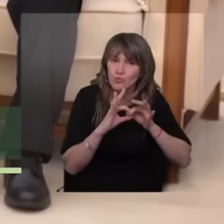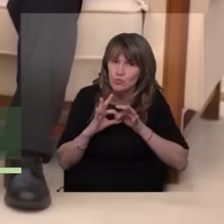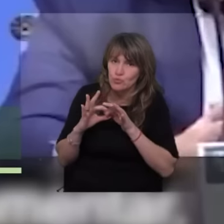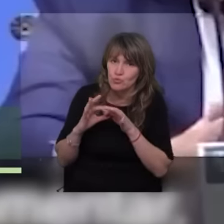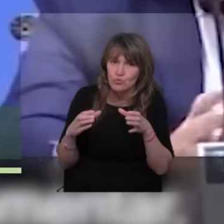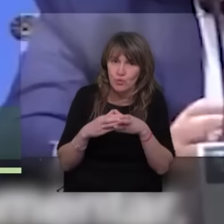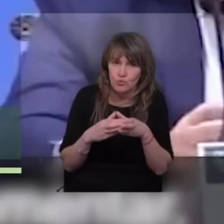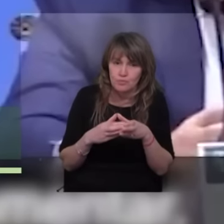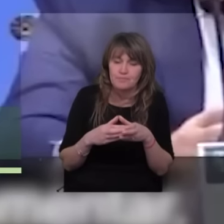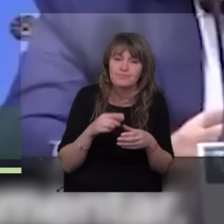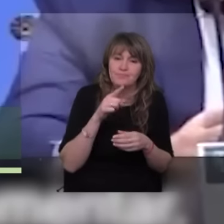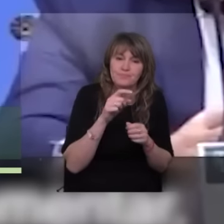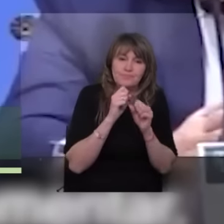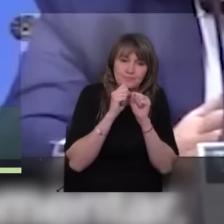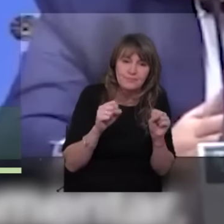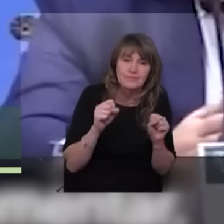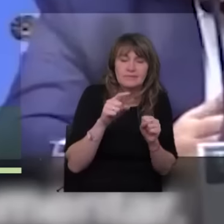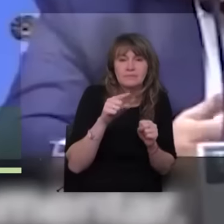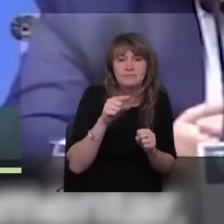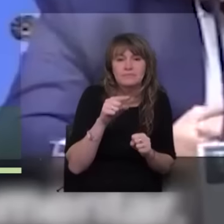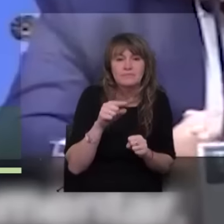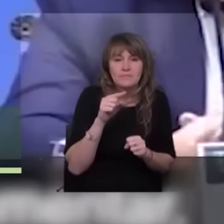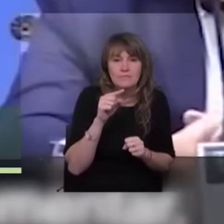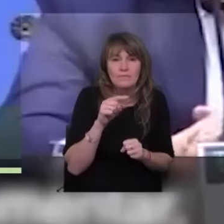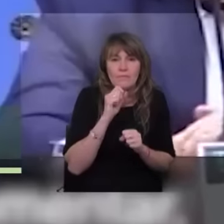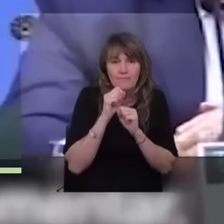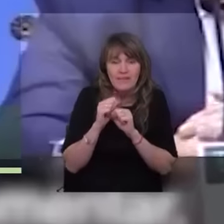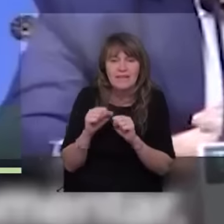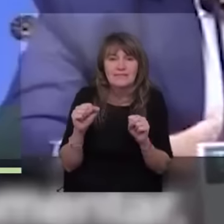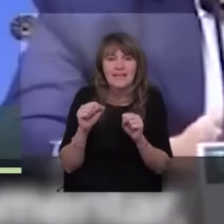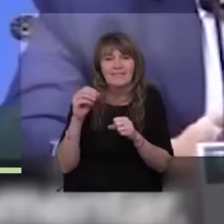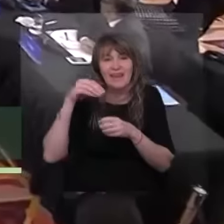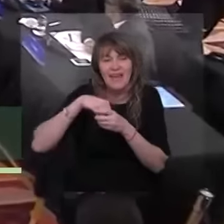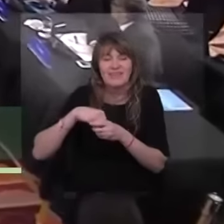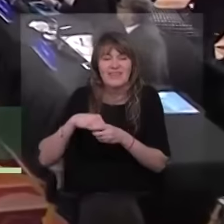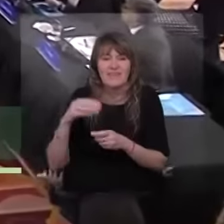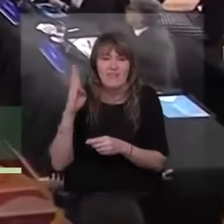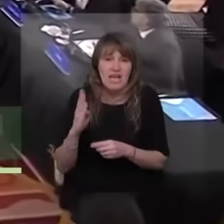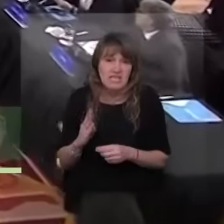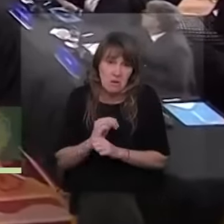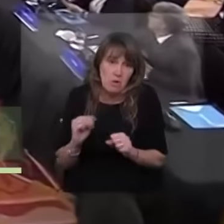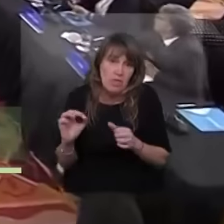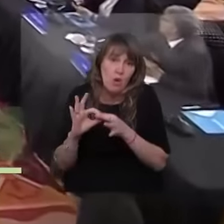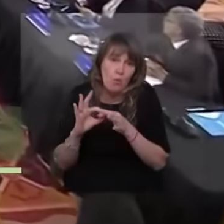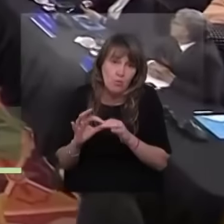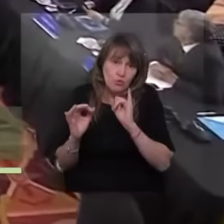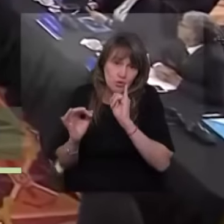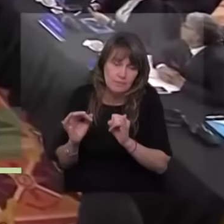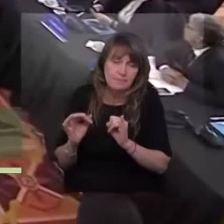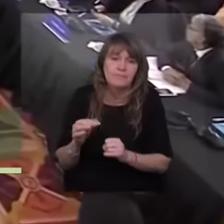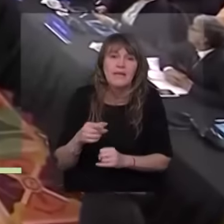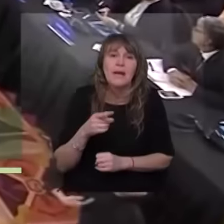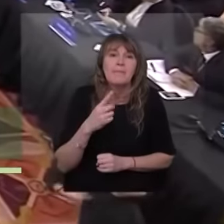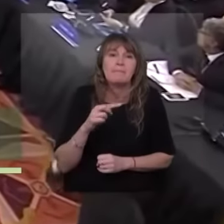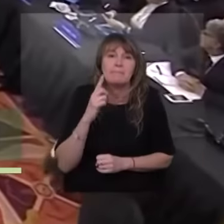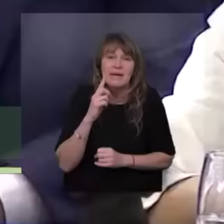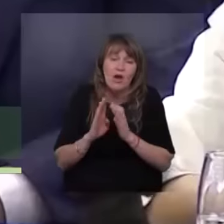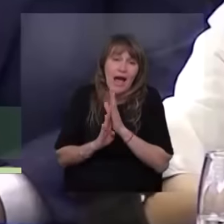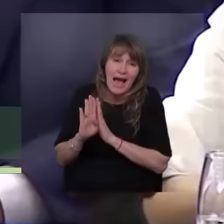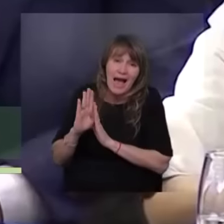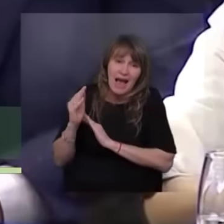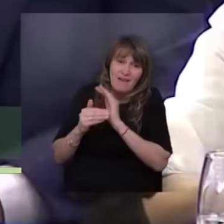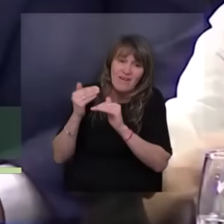secretaria para América Latina y el Caribe de la cancillería Brasil leña Gisela padovan sin embargo padovan supeditado ese posible avance a